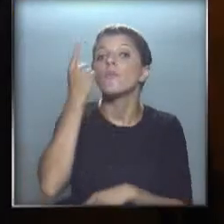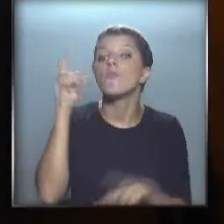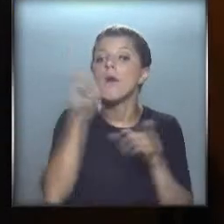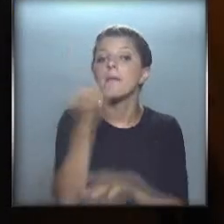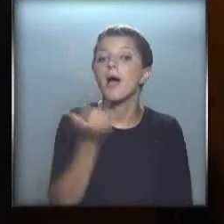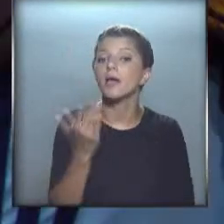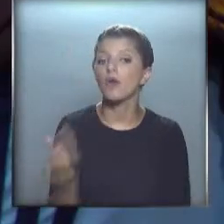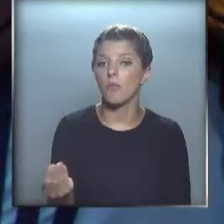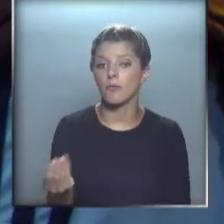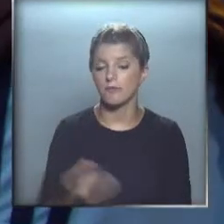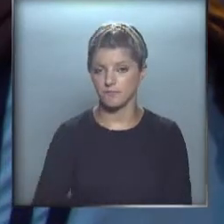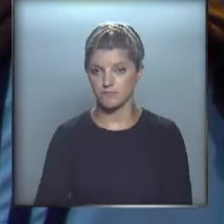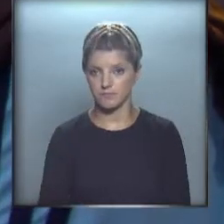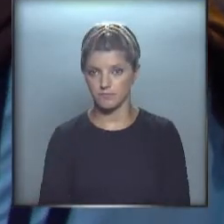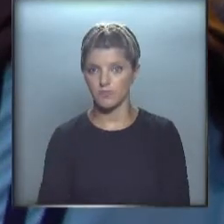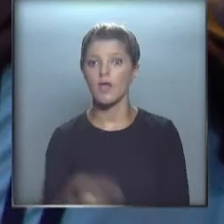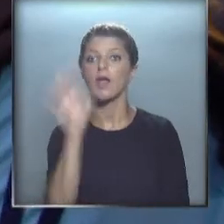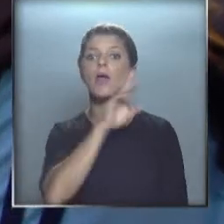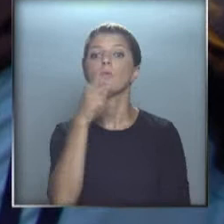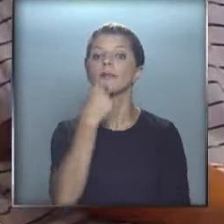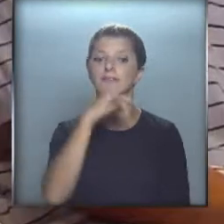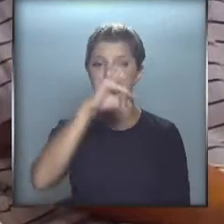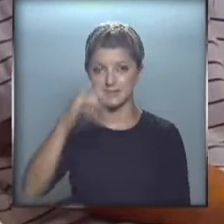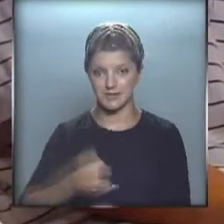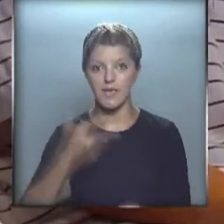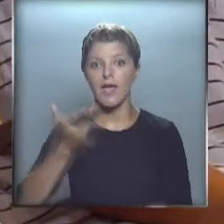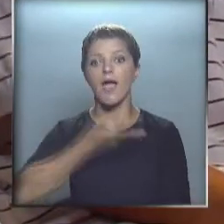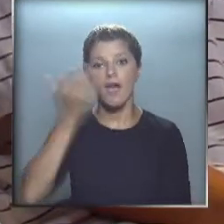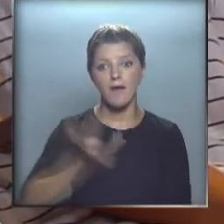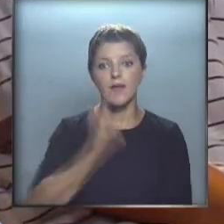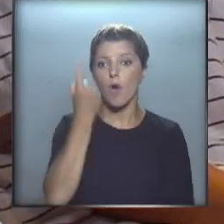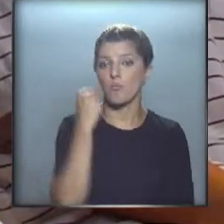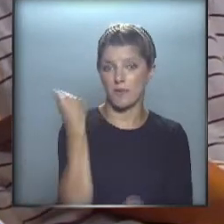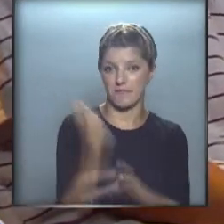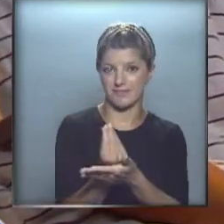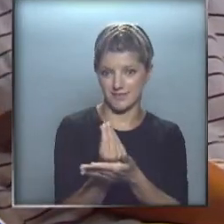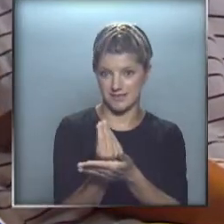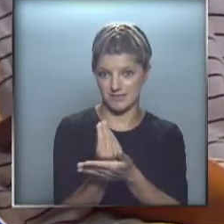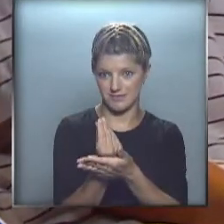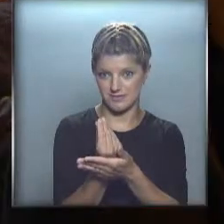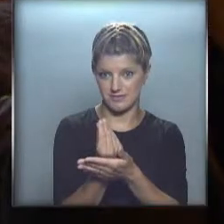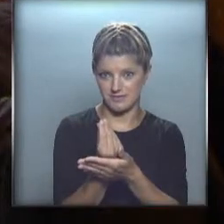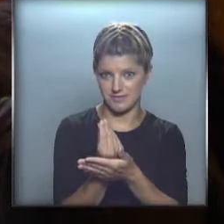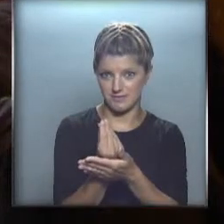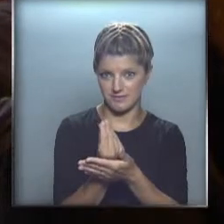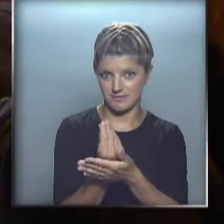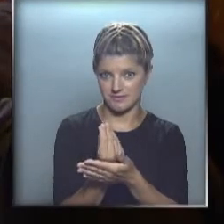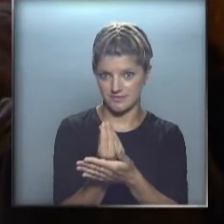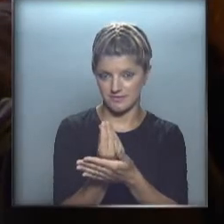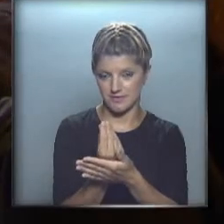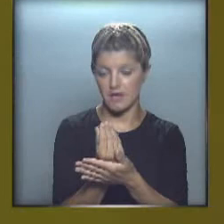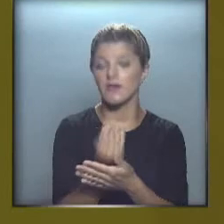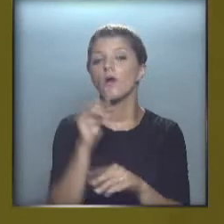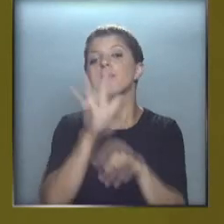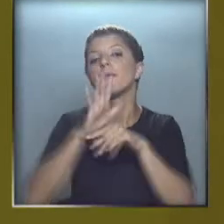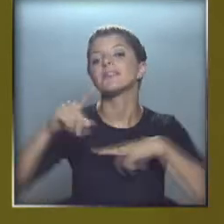Sí, se habla. Hay un representante en el curso que sería habla por todos, es como el